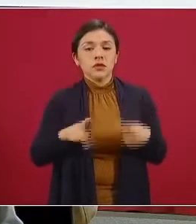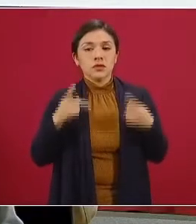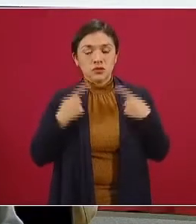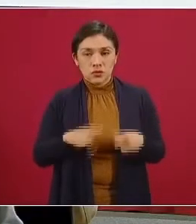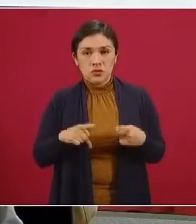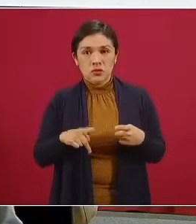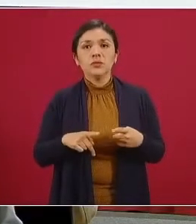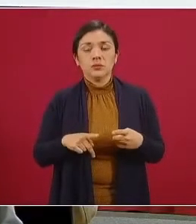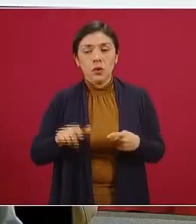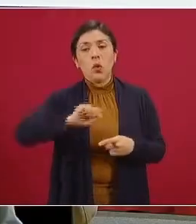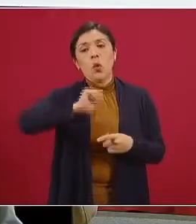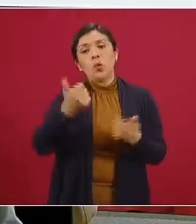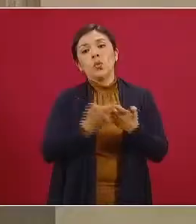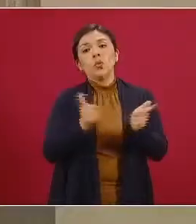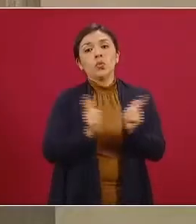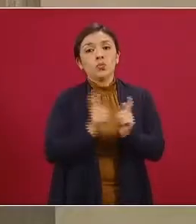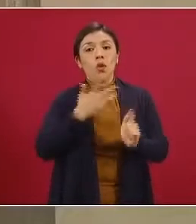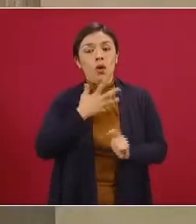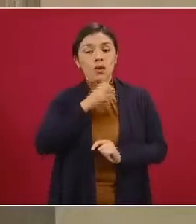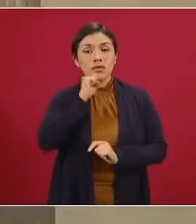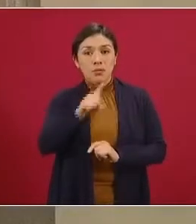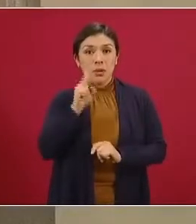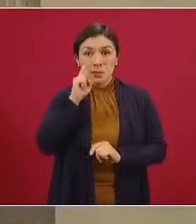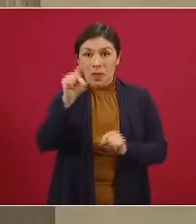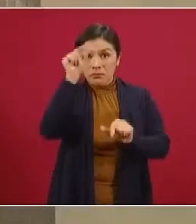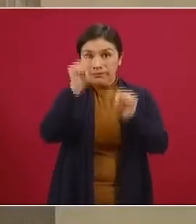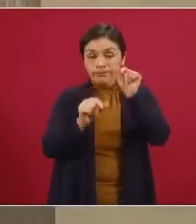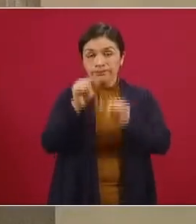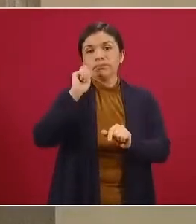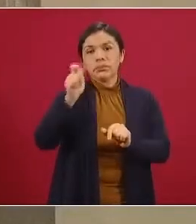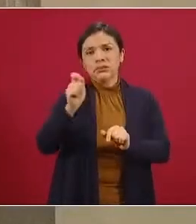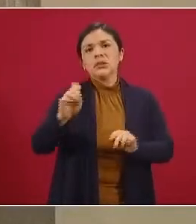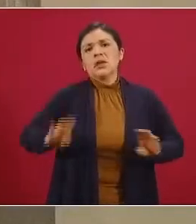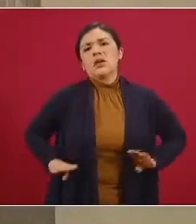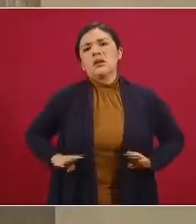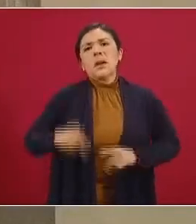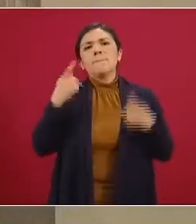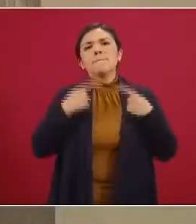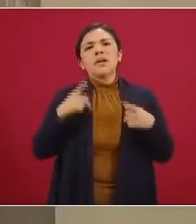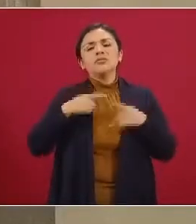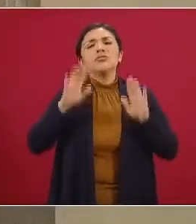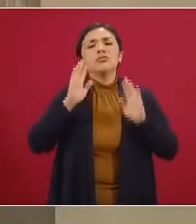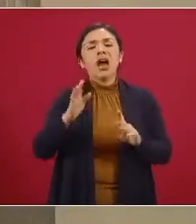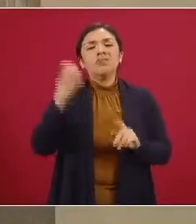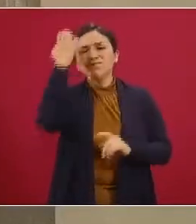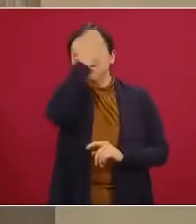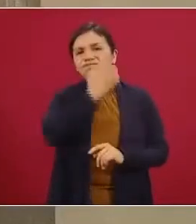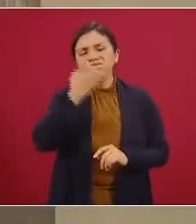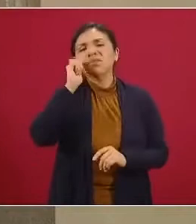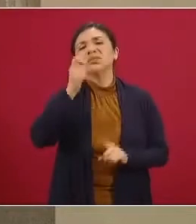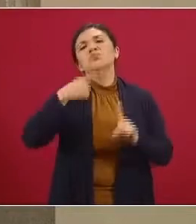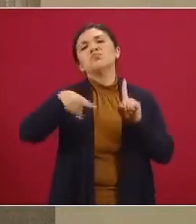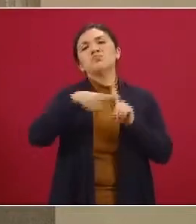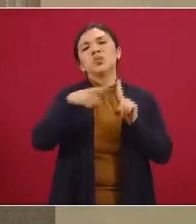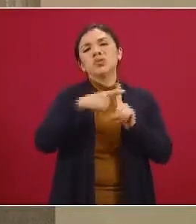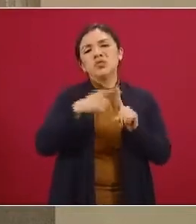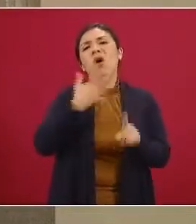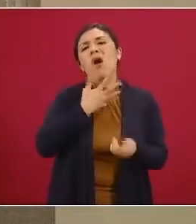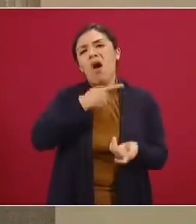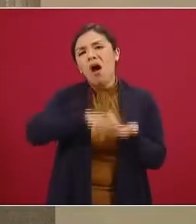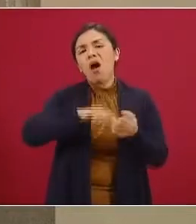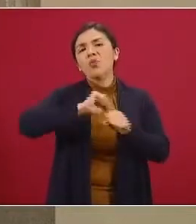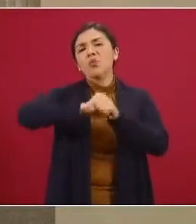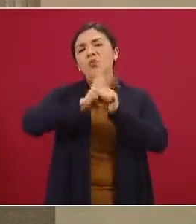881.622. Otro grupo que ya teníamos también en la gráfica anterior son precisamente las personas que han dado ya positivo, un resultado